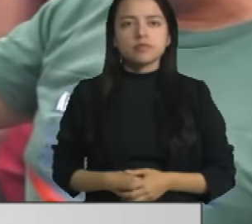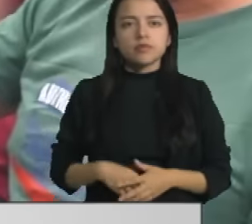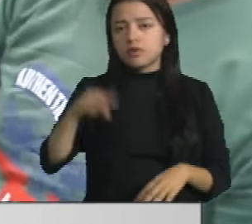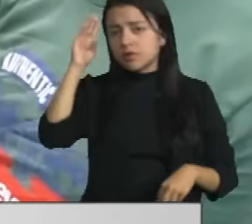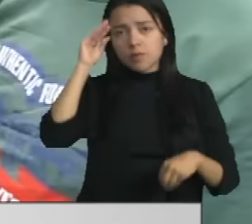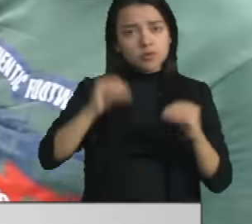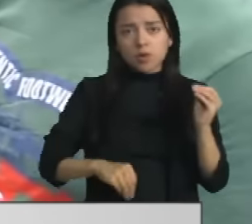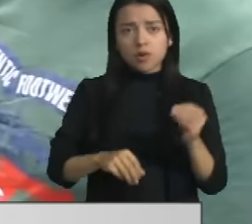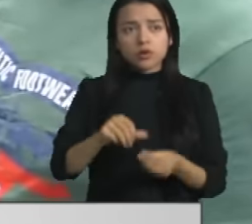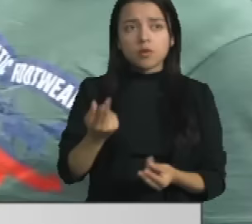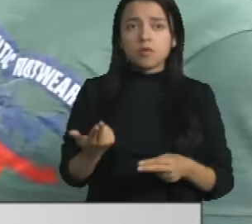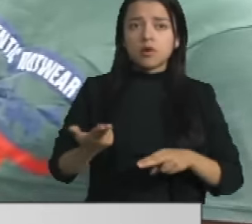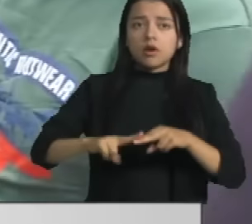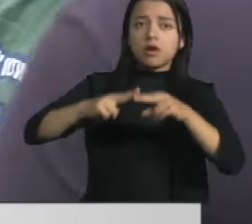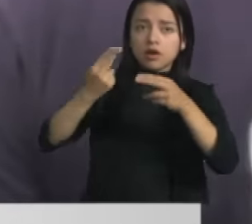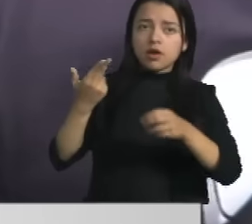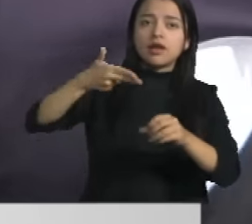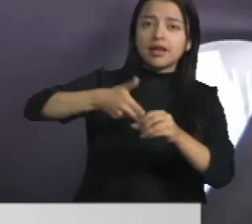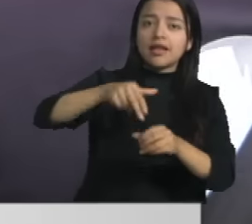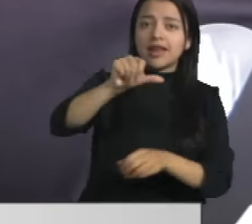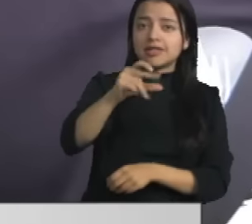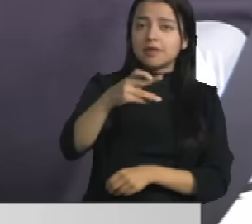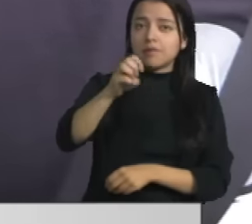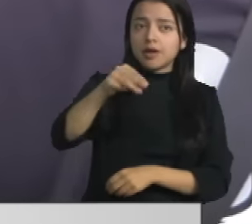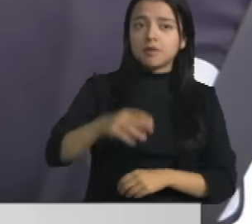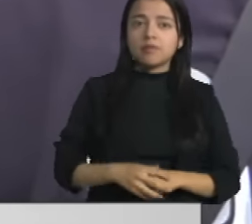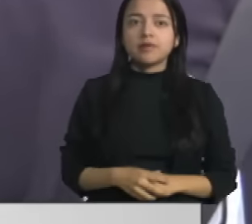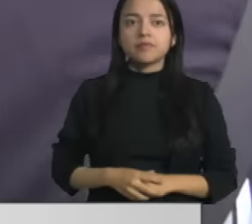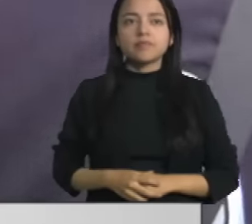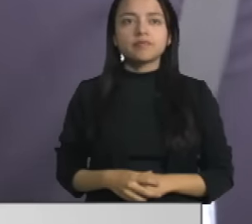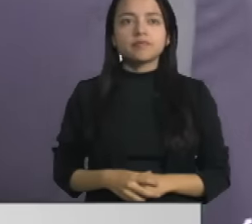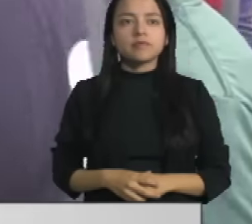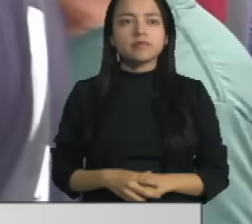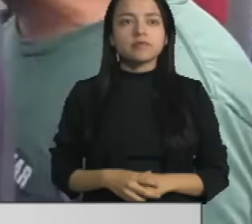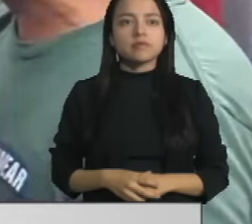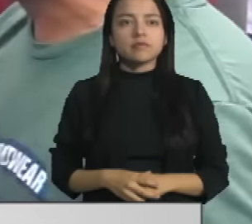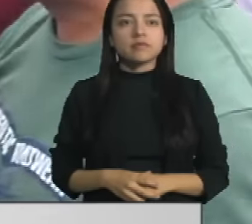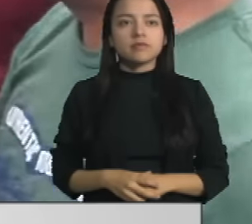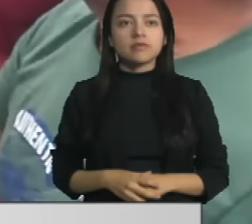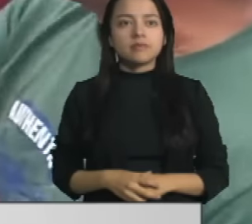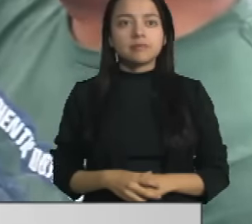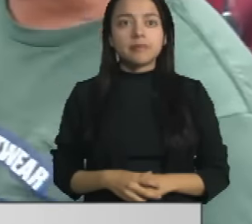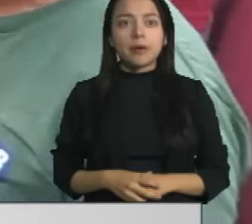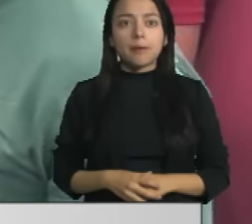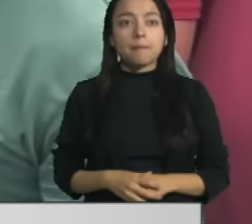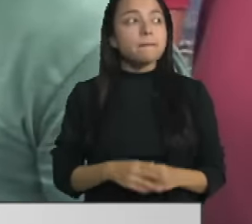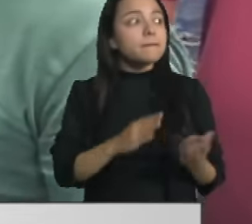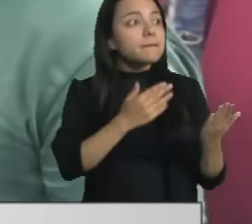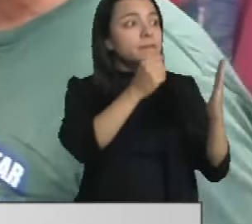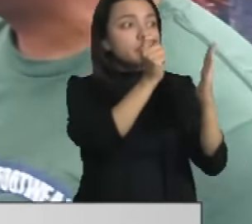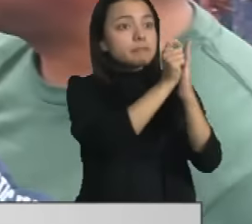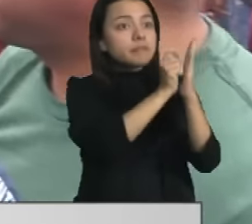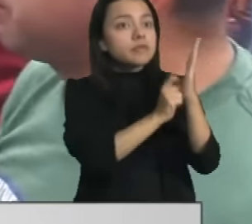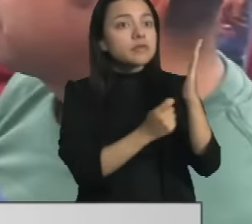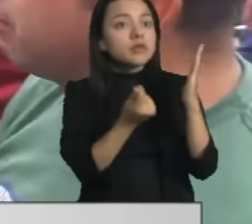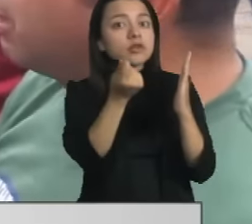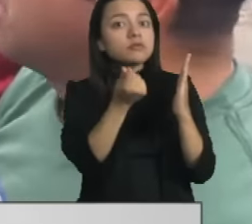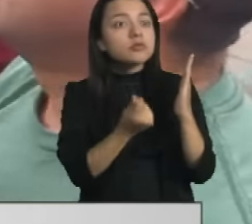ACPM? Por el alza, porque estamos mucho... Tengo la parquera, la vi, se la muestro. La tabla de precios de los fletes, ¿cómo le va a usted? El